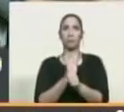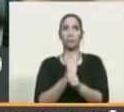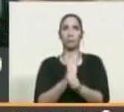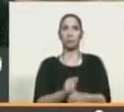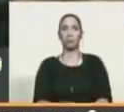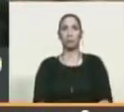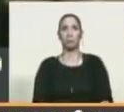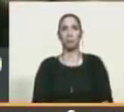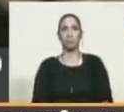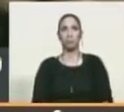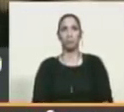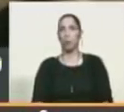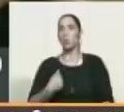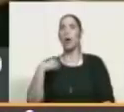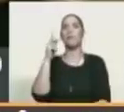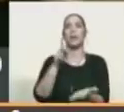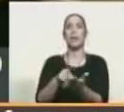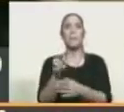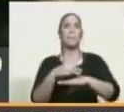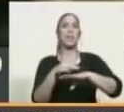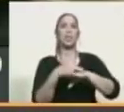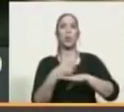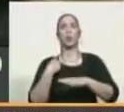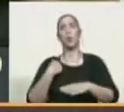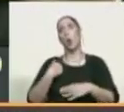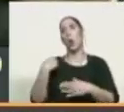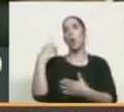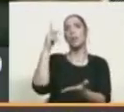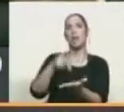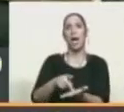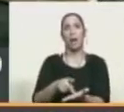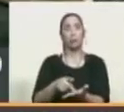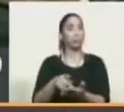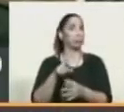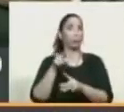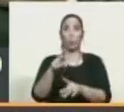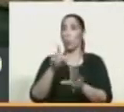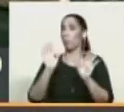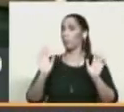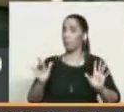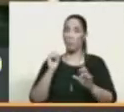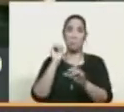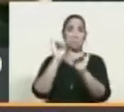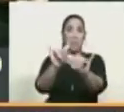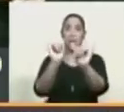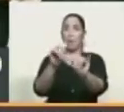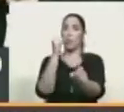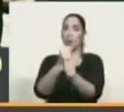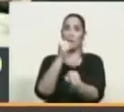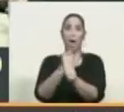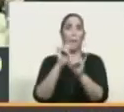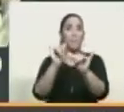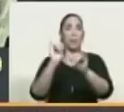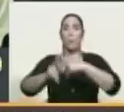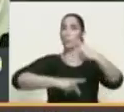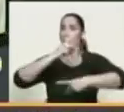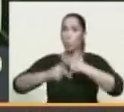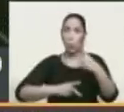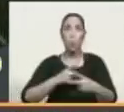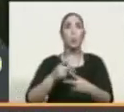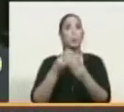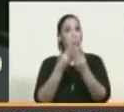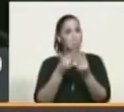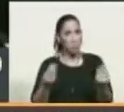Él no va a venir aquí al ministerio, mire, aquí traje yo esta maquinaria. No, compadre, póngala a trabajar para que usted produzca. Y si usted produce y produce de calidad y